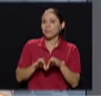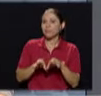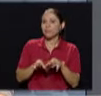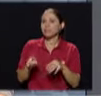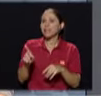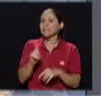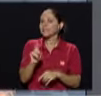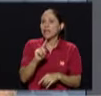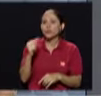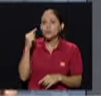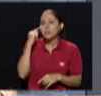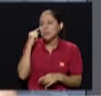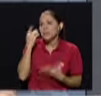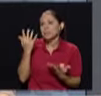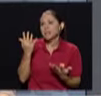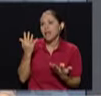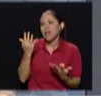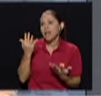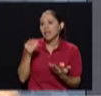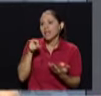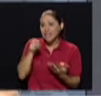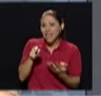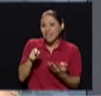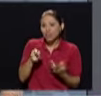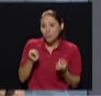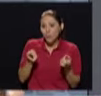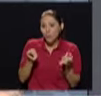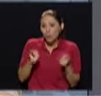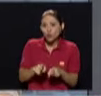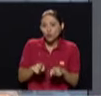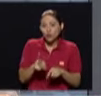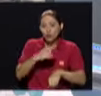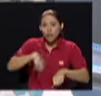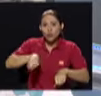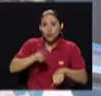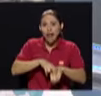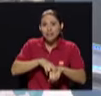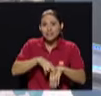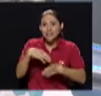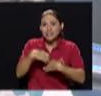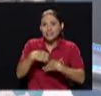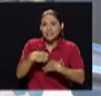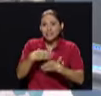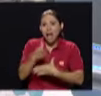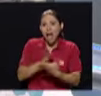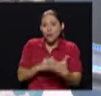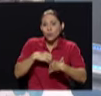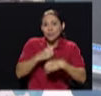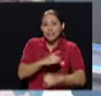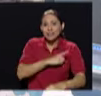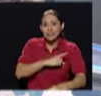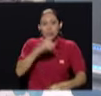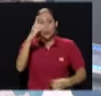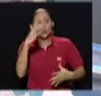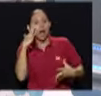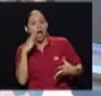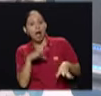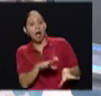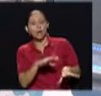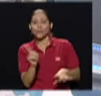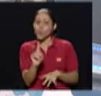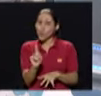la idea de que estos procesos naturales son algo divino, tienen una intervención divina. No, son procesos, son cosas que nosotros podemos medir,